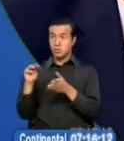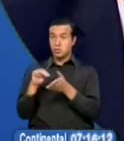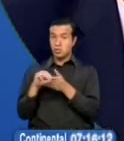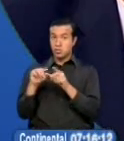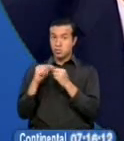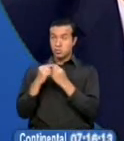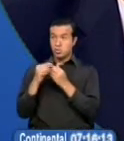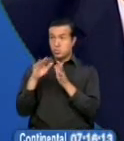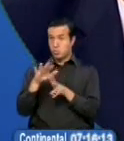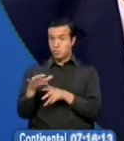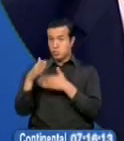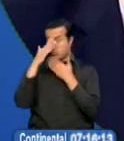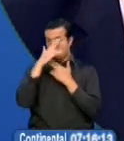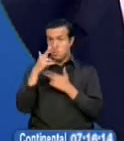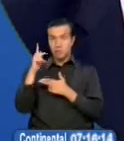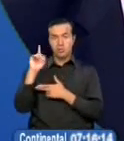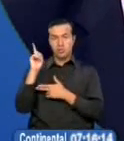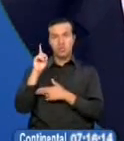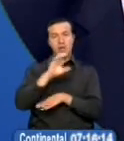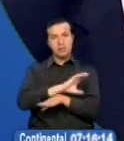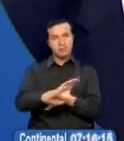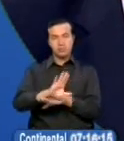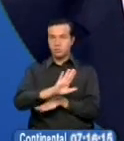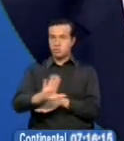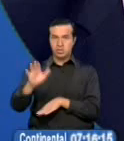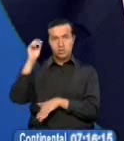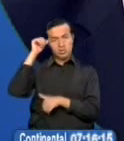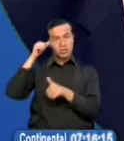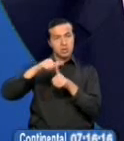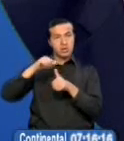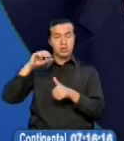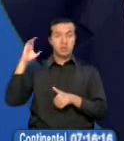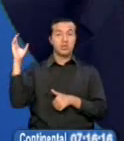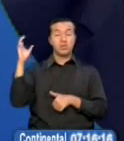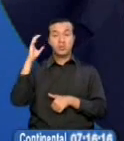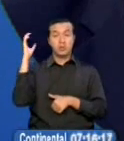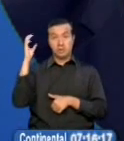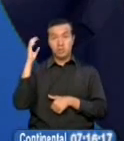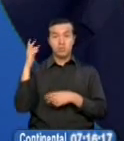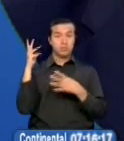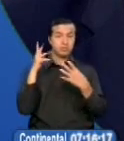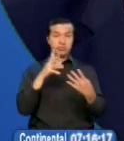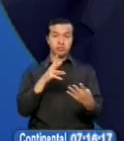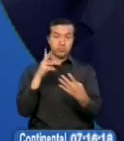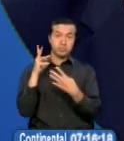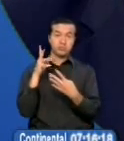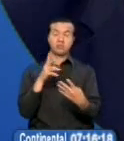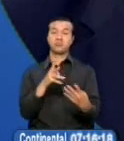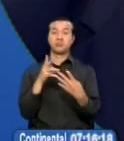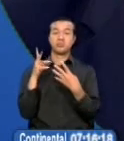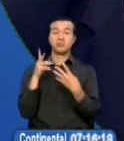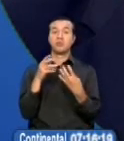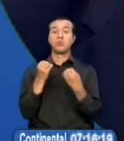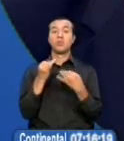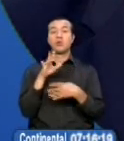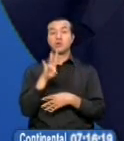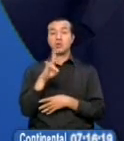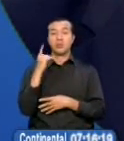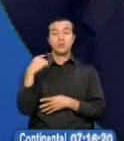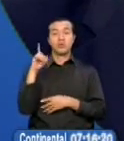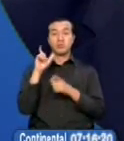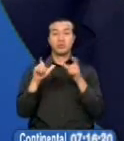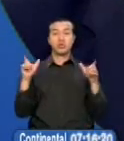sino básicamente los campesinos. Recordemos que en Colombia el conflicto produjo más de 7 millones